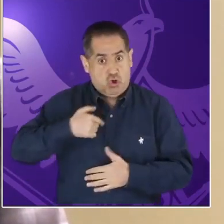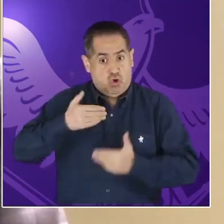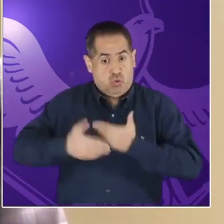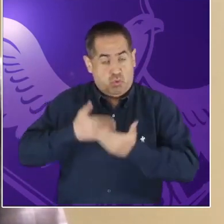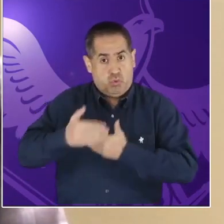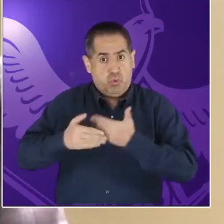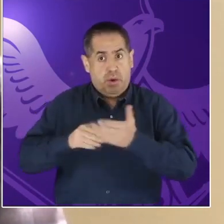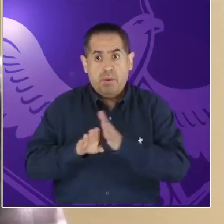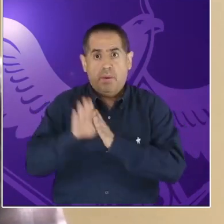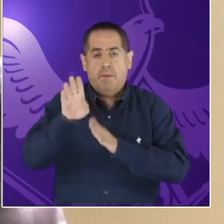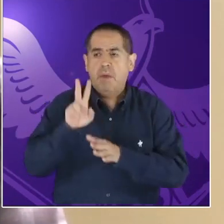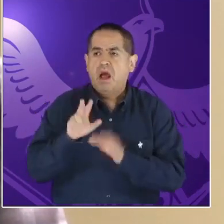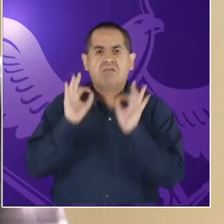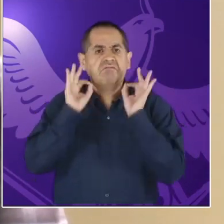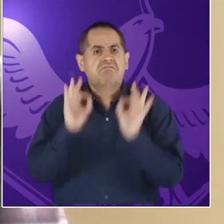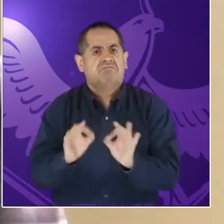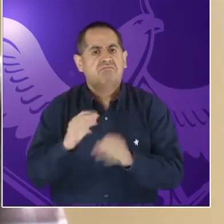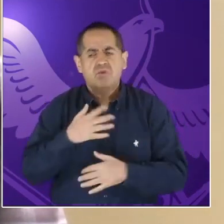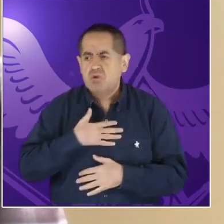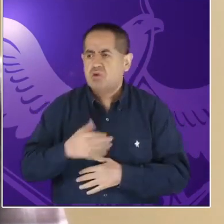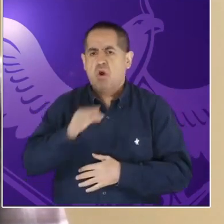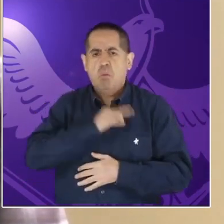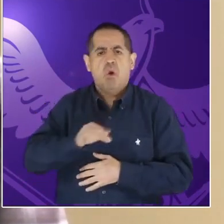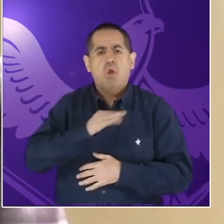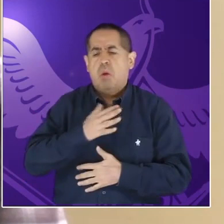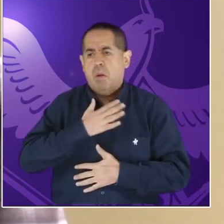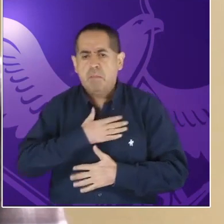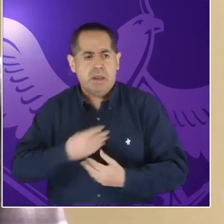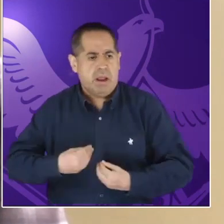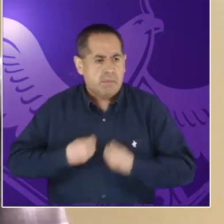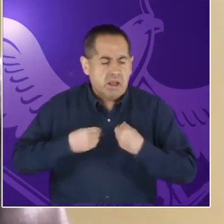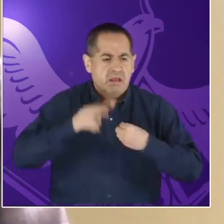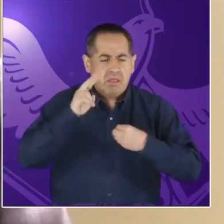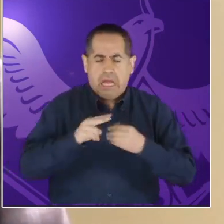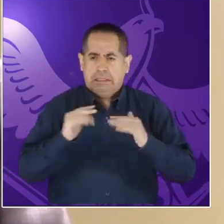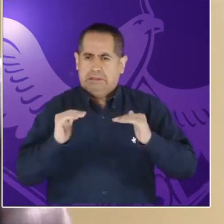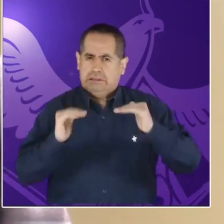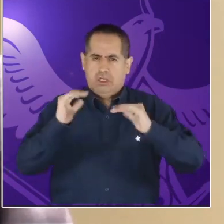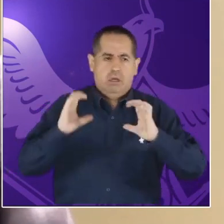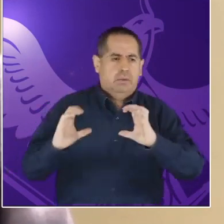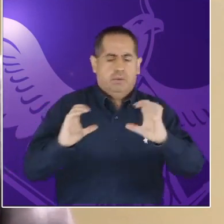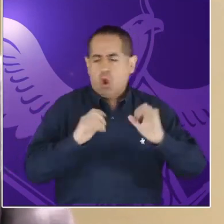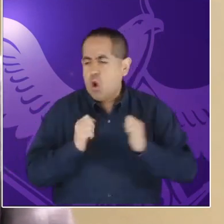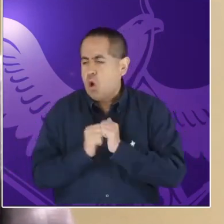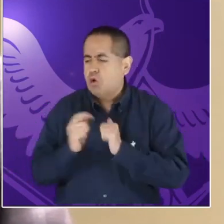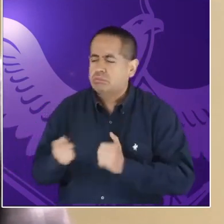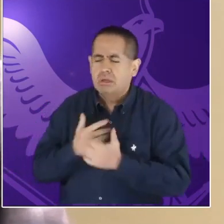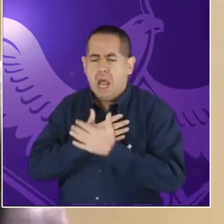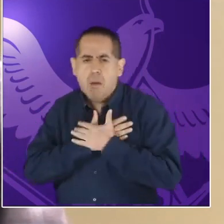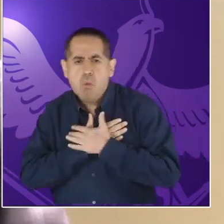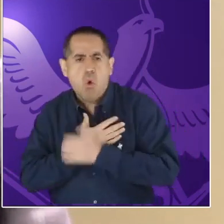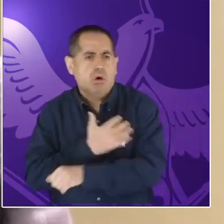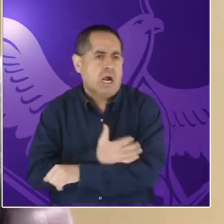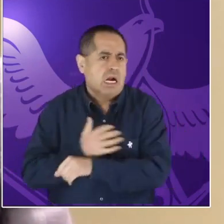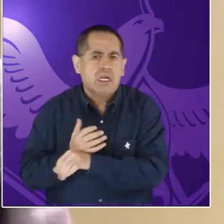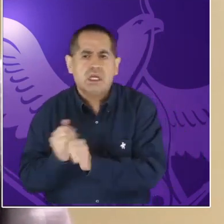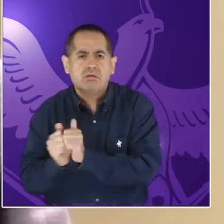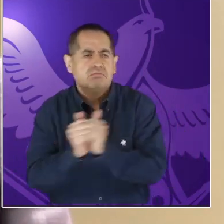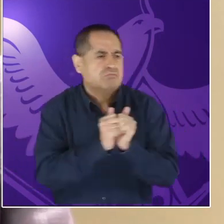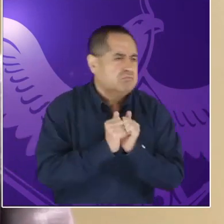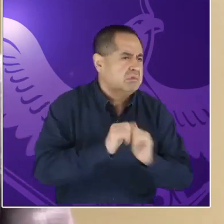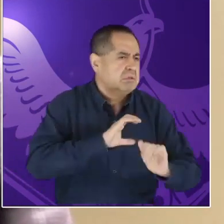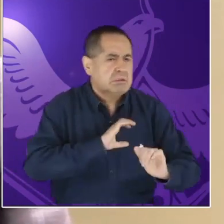logrado, gracias a estos avances, constituir una posibilidad de vida real, equilibrada,